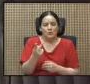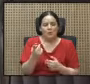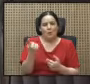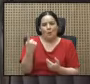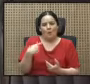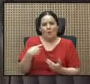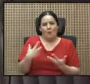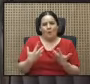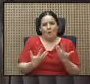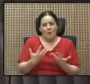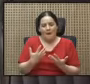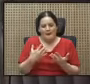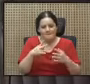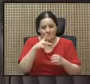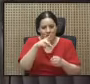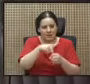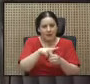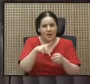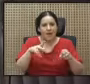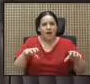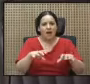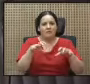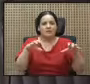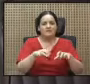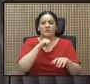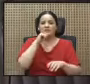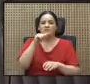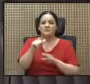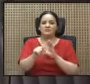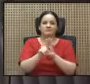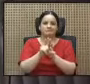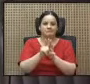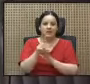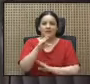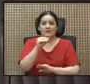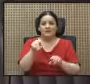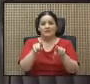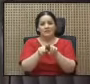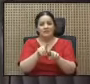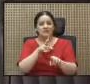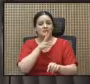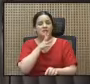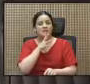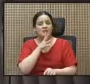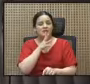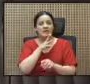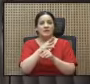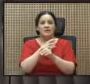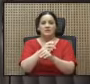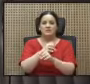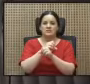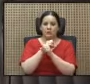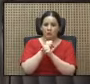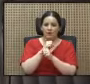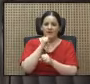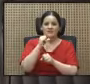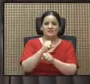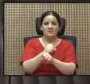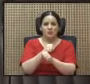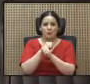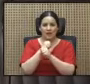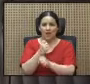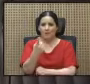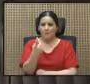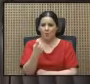a participar en actividades ilícitas. Y se habla de seguridad, pero la inseguridad se da por la falta de empleo en